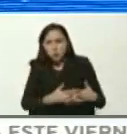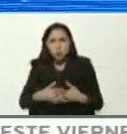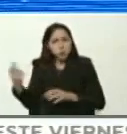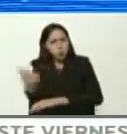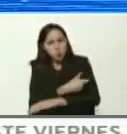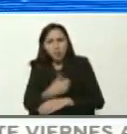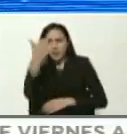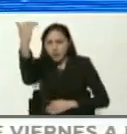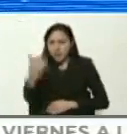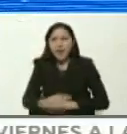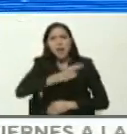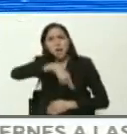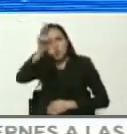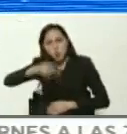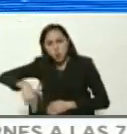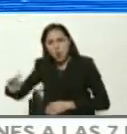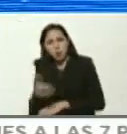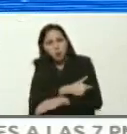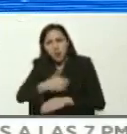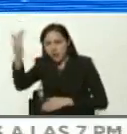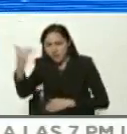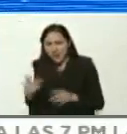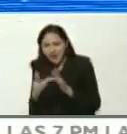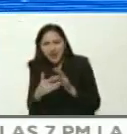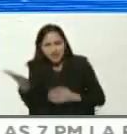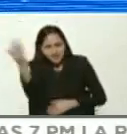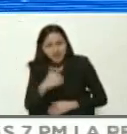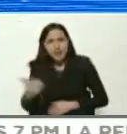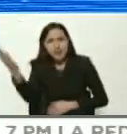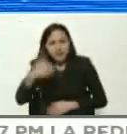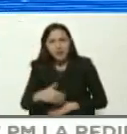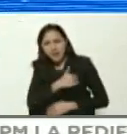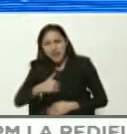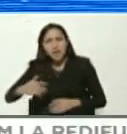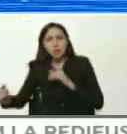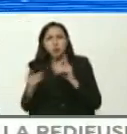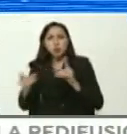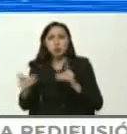gobierno de Noruega, que venga el grupo de contacto, que vengan los que quieran venir.